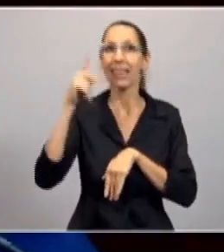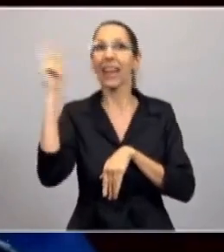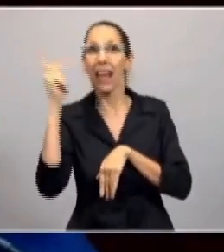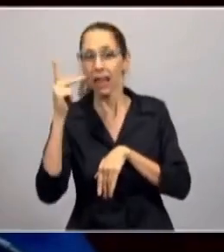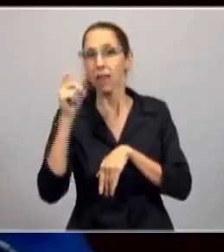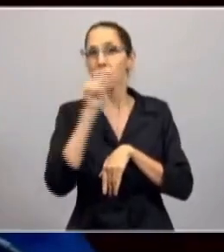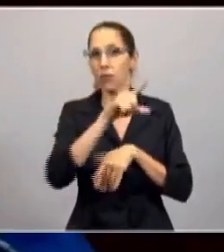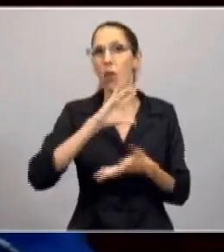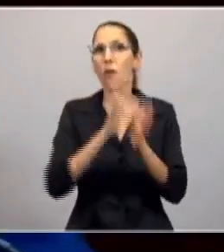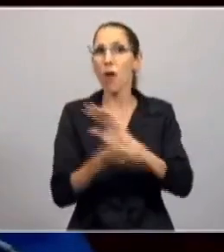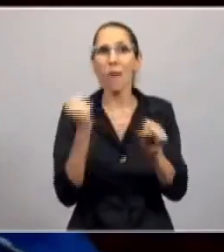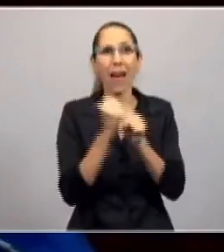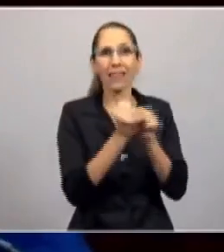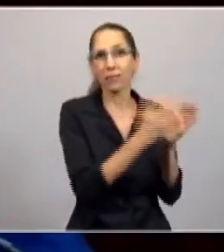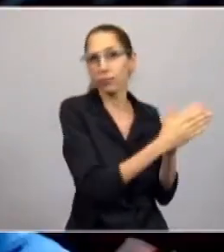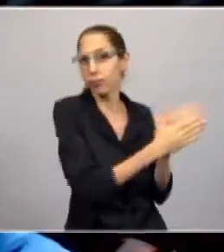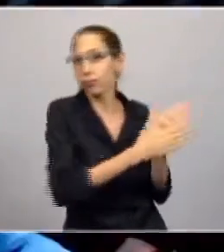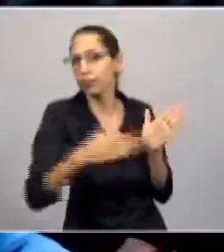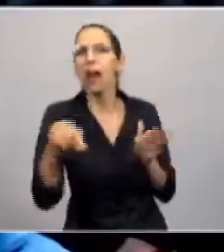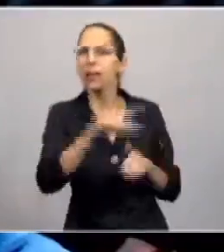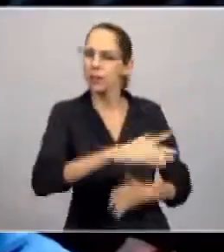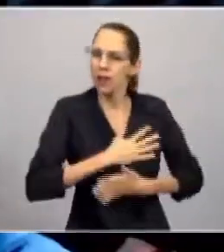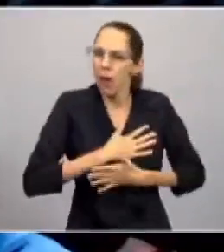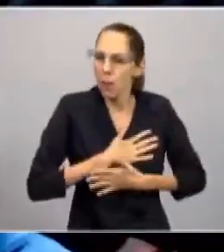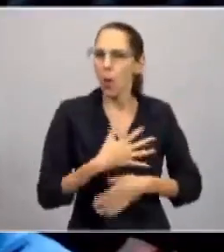auténtica rebeldía y amor por la patria.